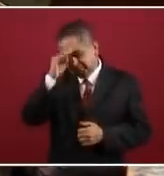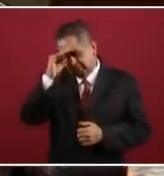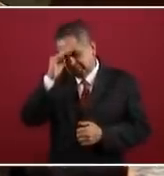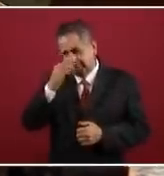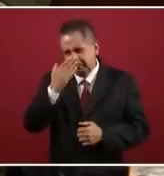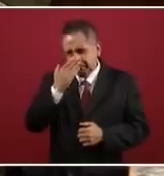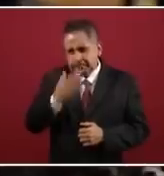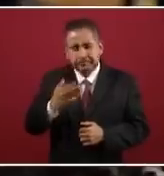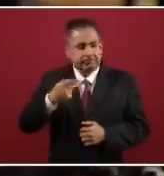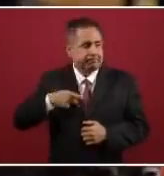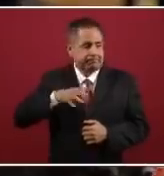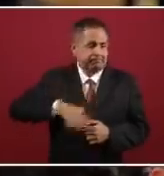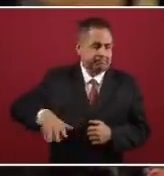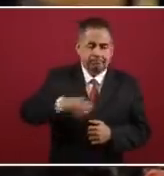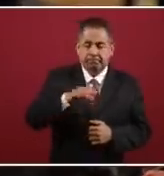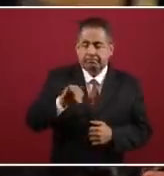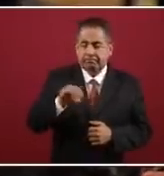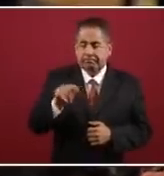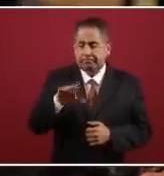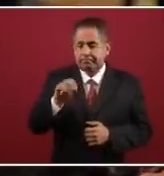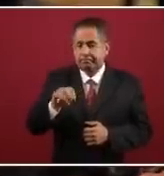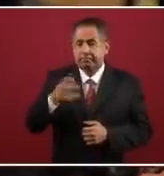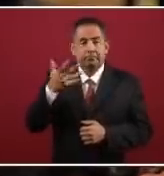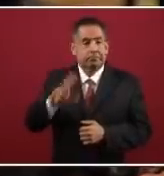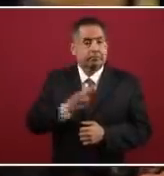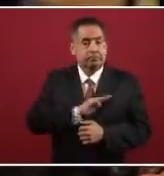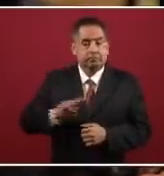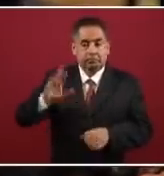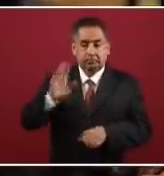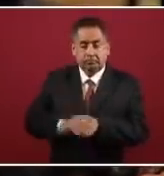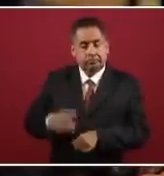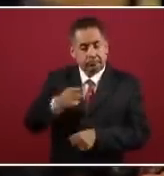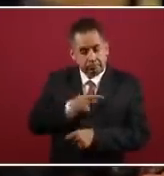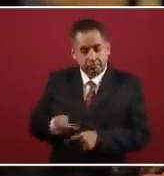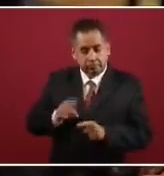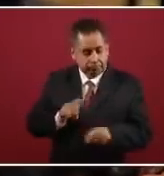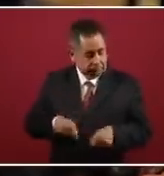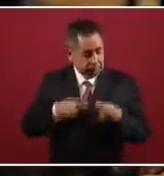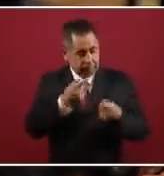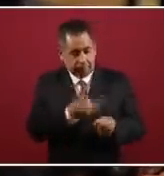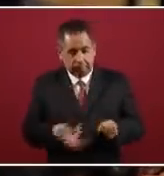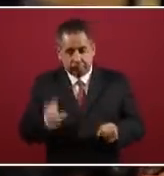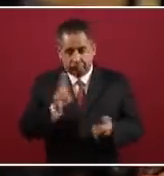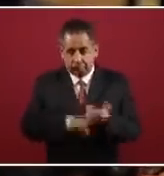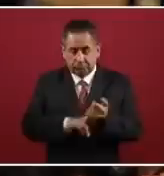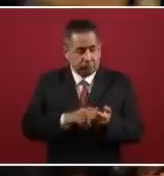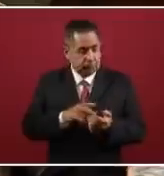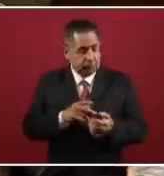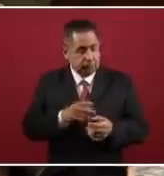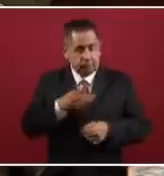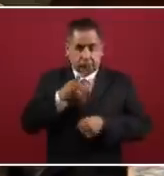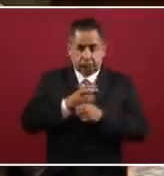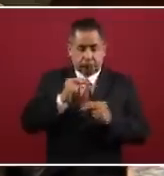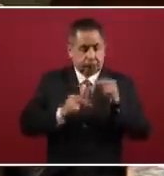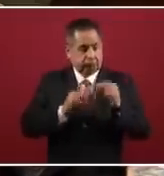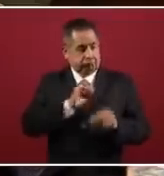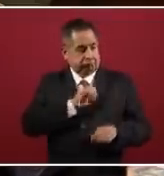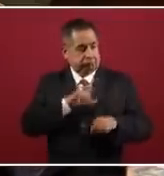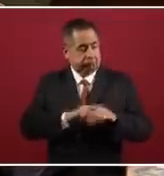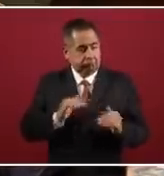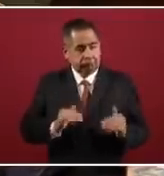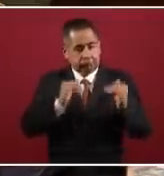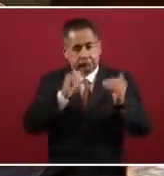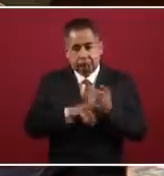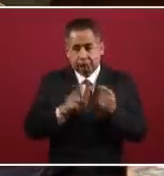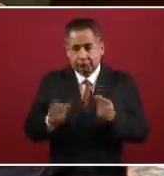que los mixtecos, donde viven los 10 municipios más pobres del país, pueda tener un hospital de tercer nivel? Hablemos de especialidades, es mi